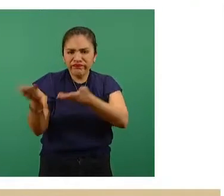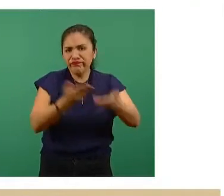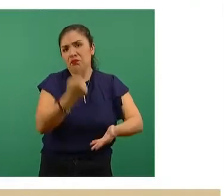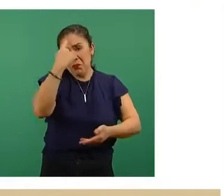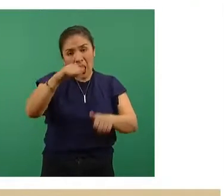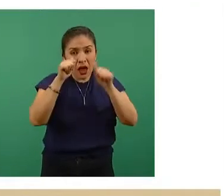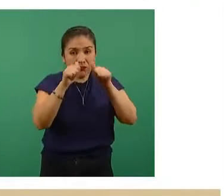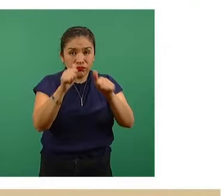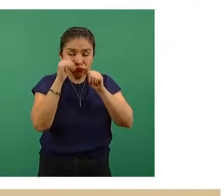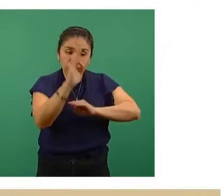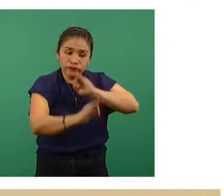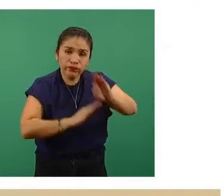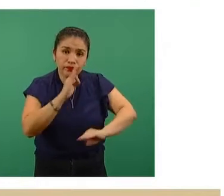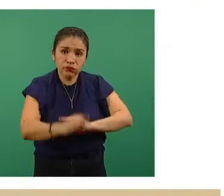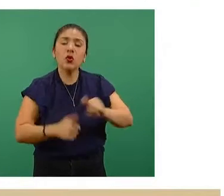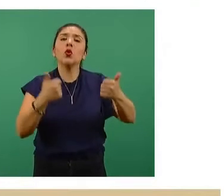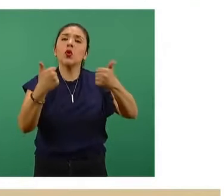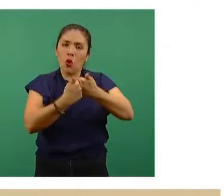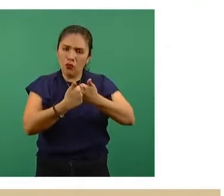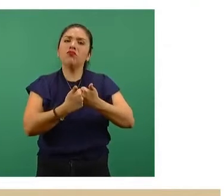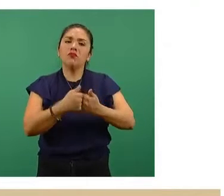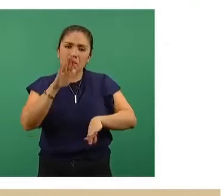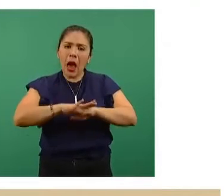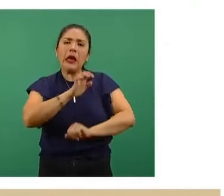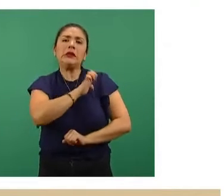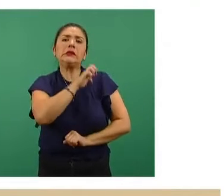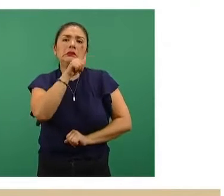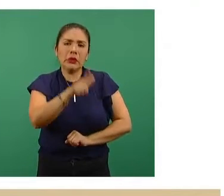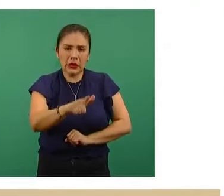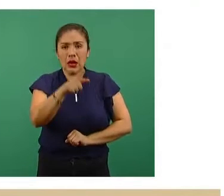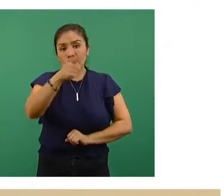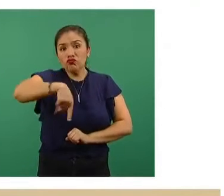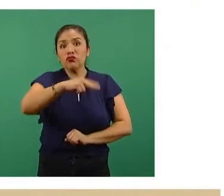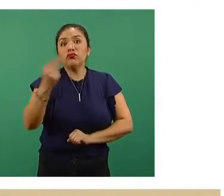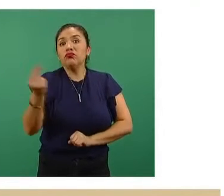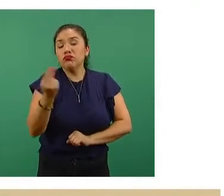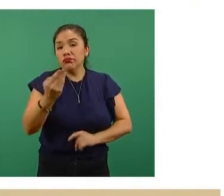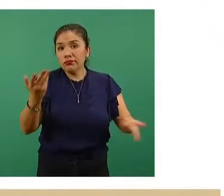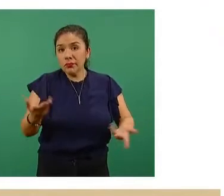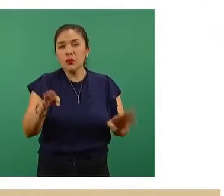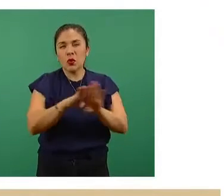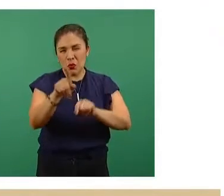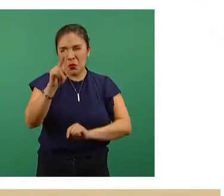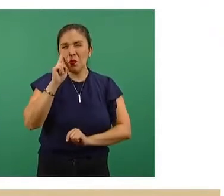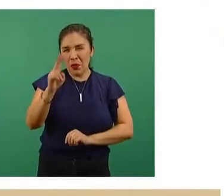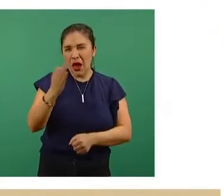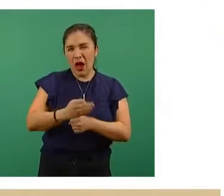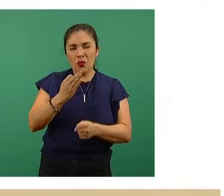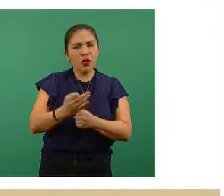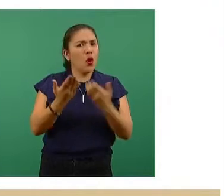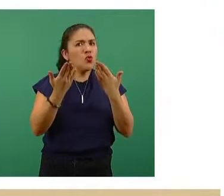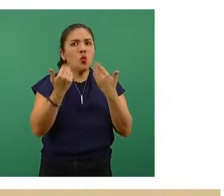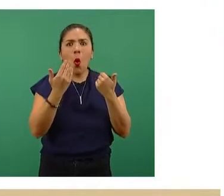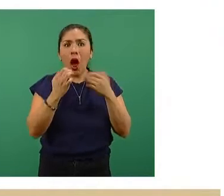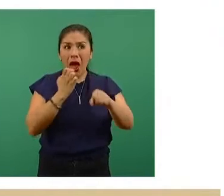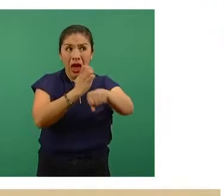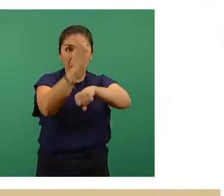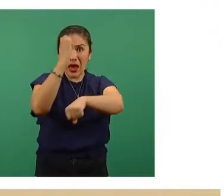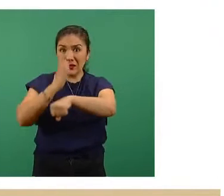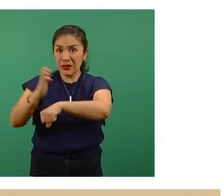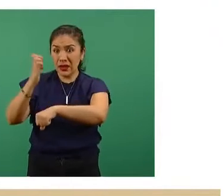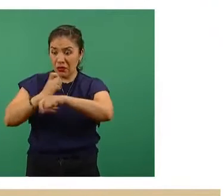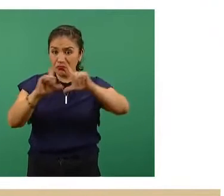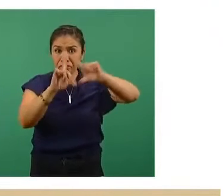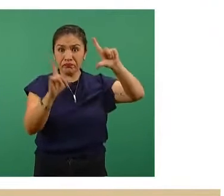poder atenderlos y darles la atención especializada que se requiere. Como pueden ver, no tenemos ninguna entidad